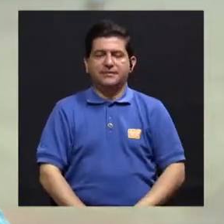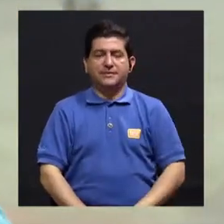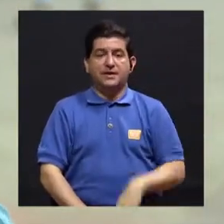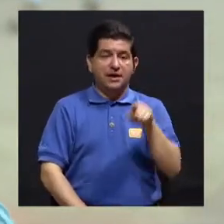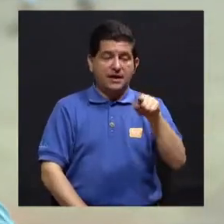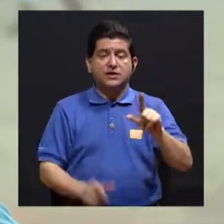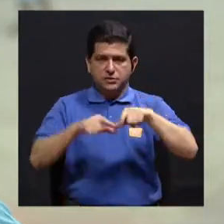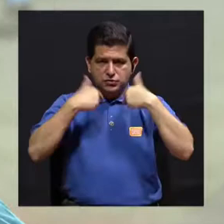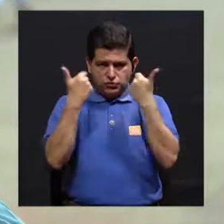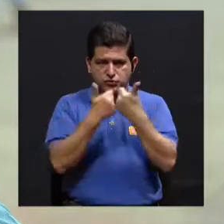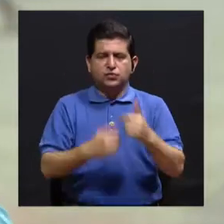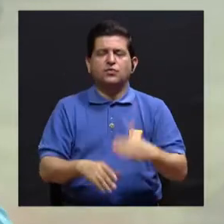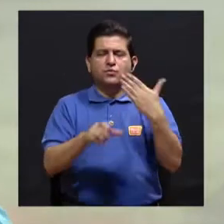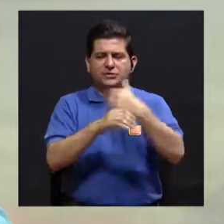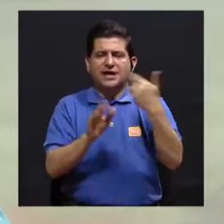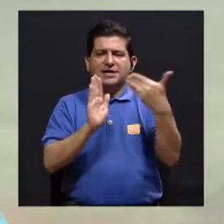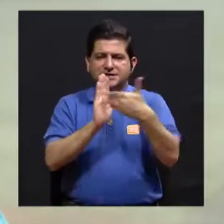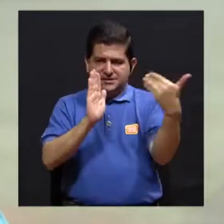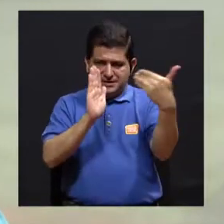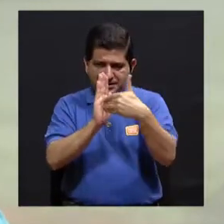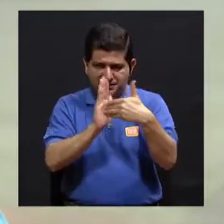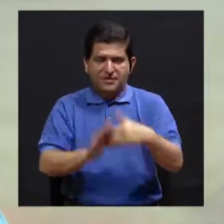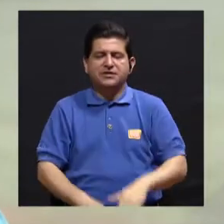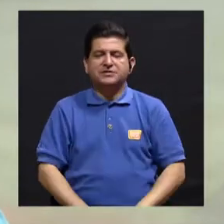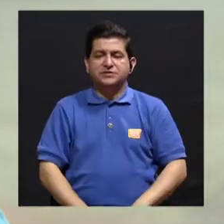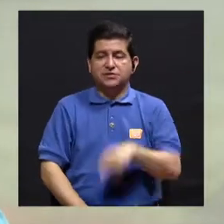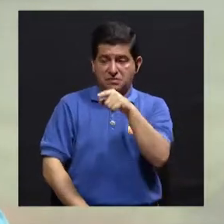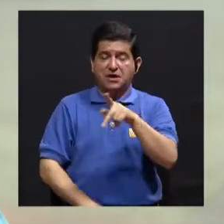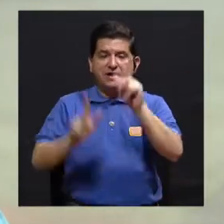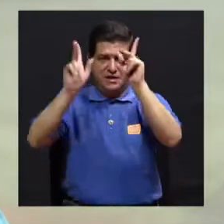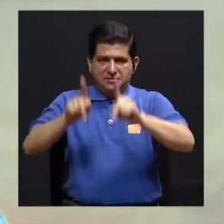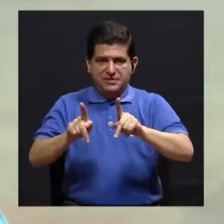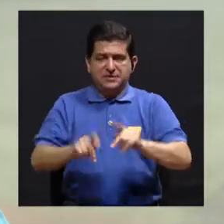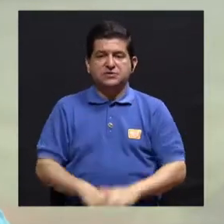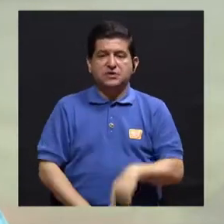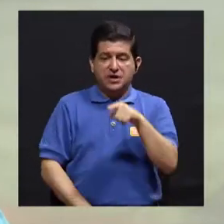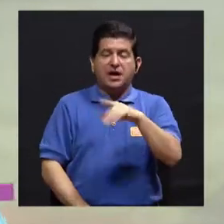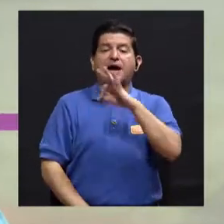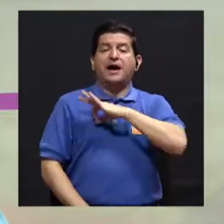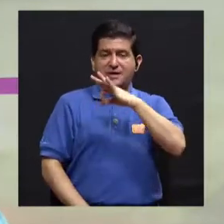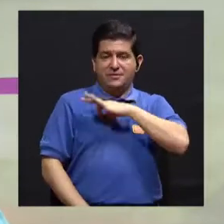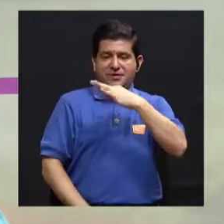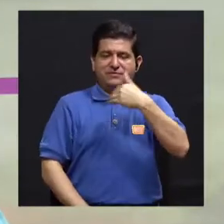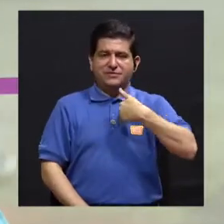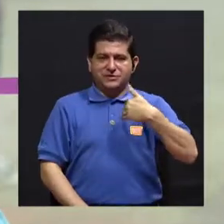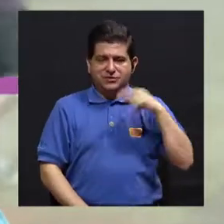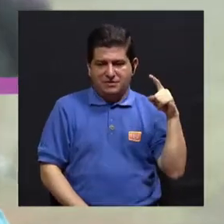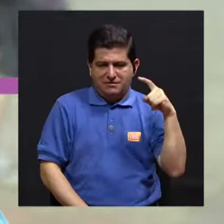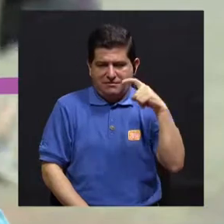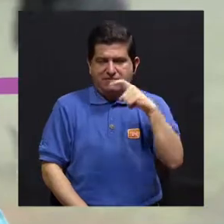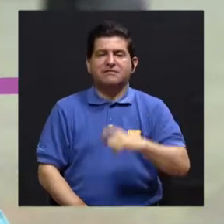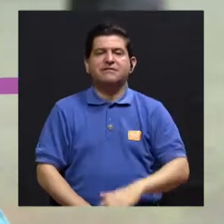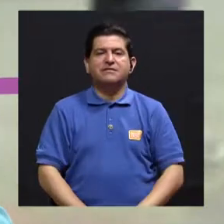¿Okay? Estos usualmente van a causar un daño al ser humano mientras ellos se ven beneficiados.